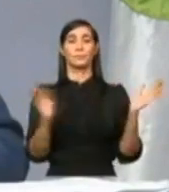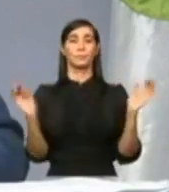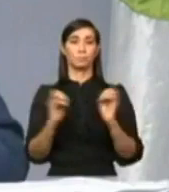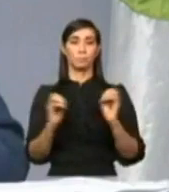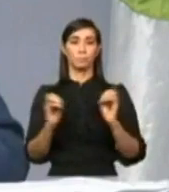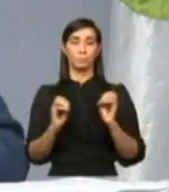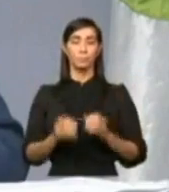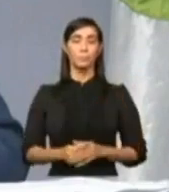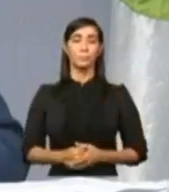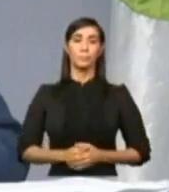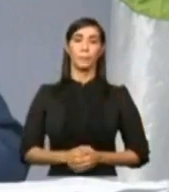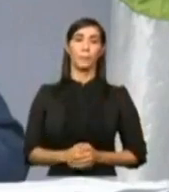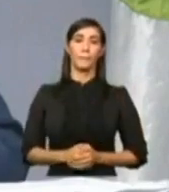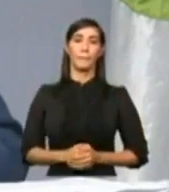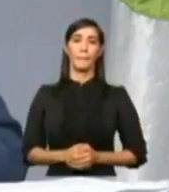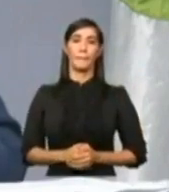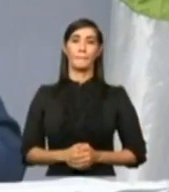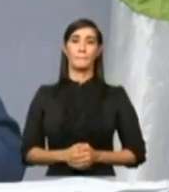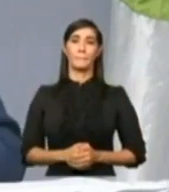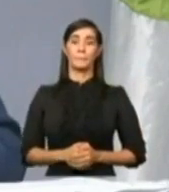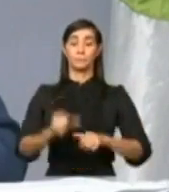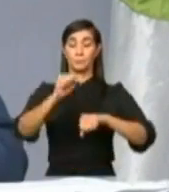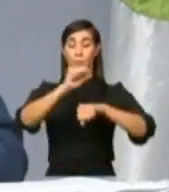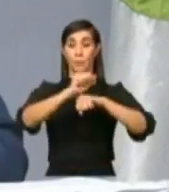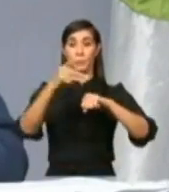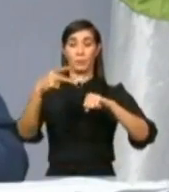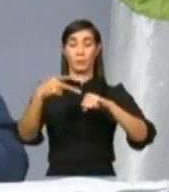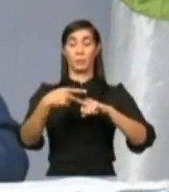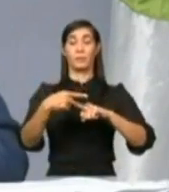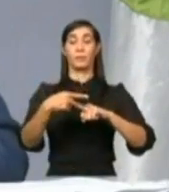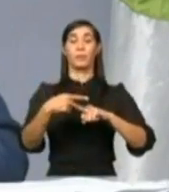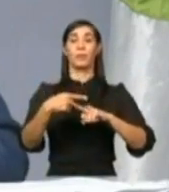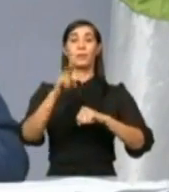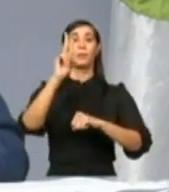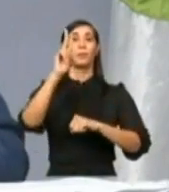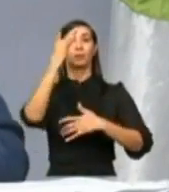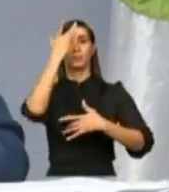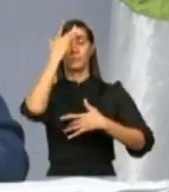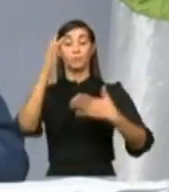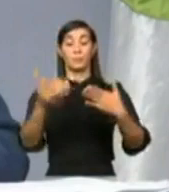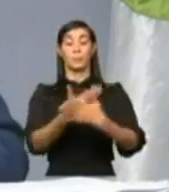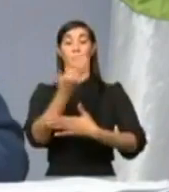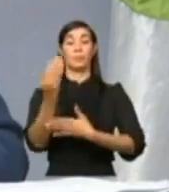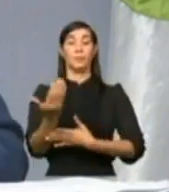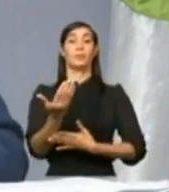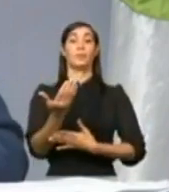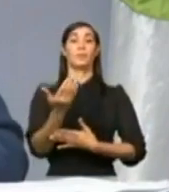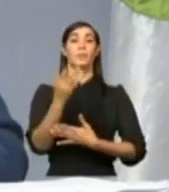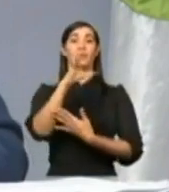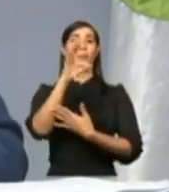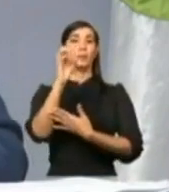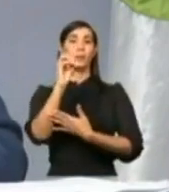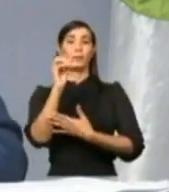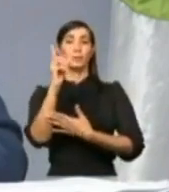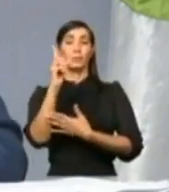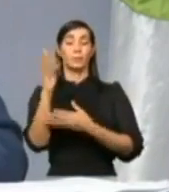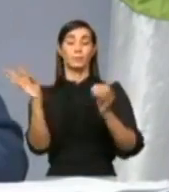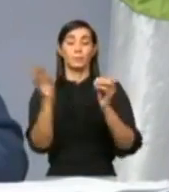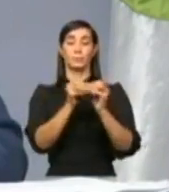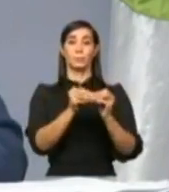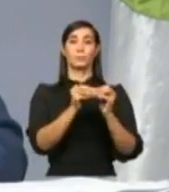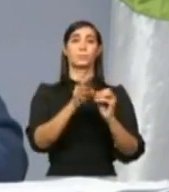fallecimiento. San Pedro de Macorís, 2 casos nuevos, 51